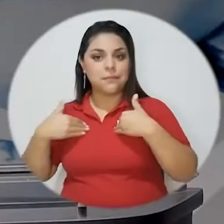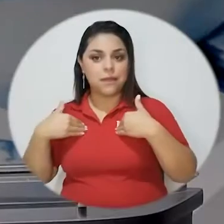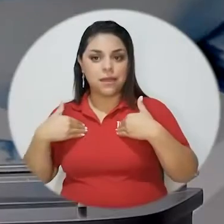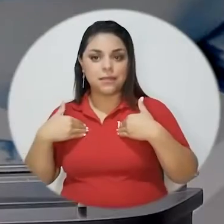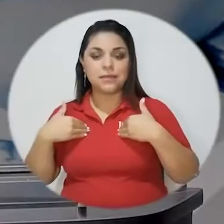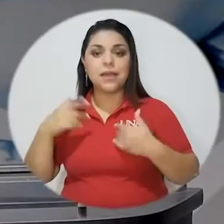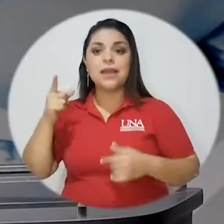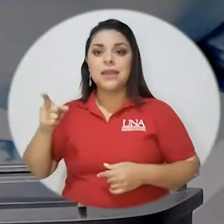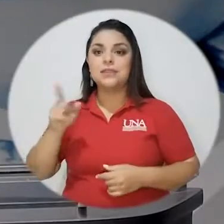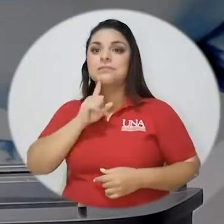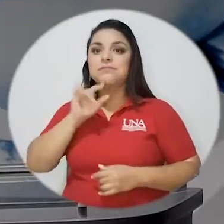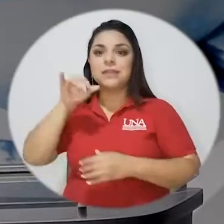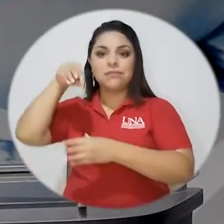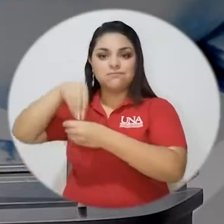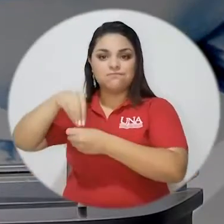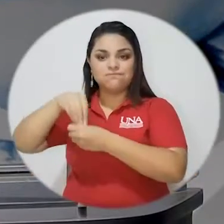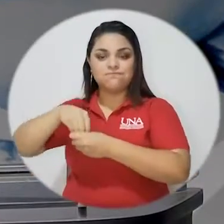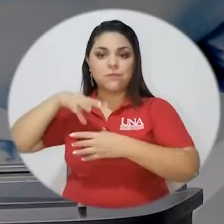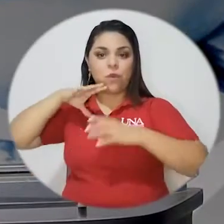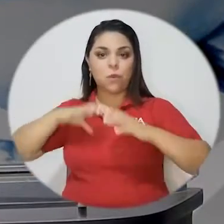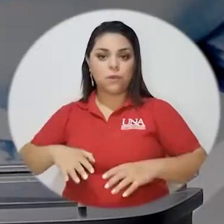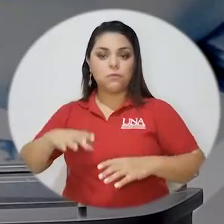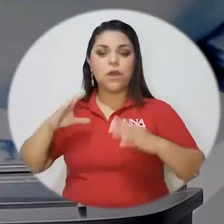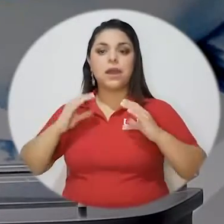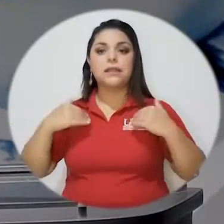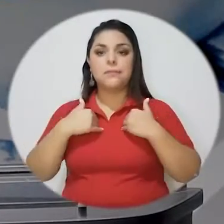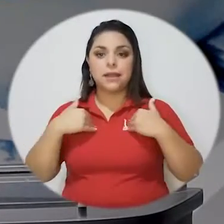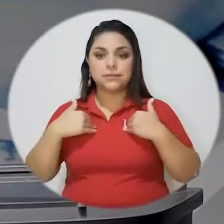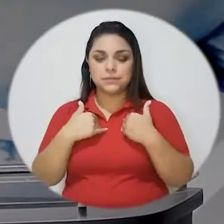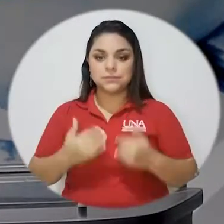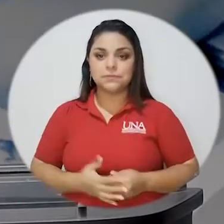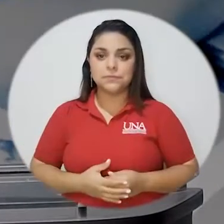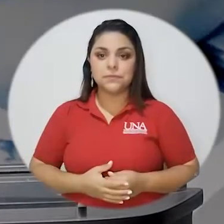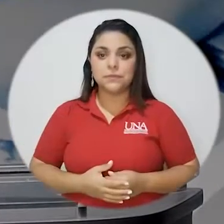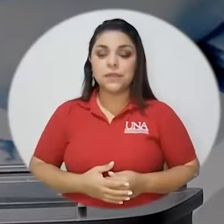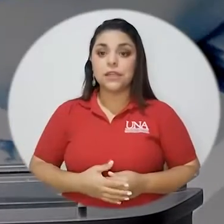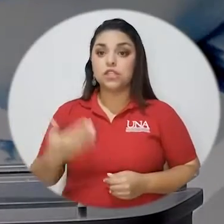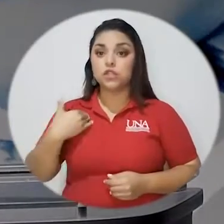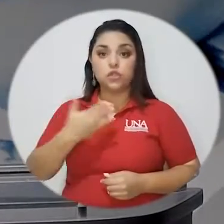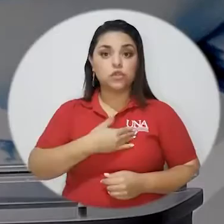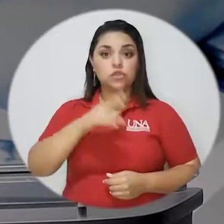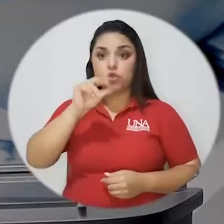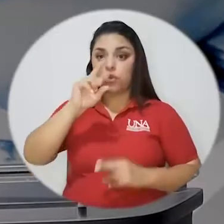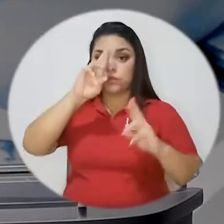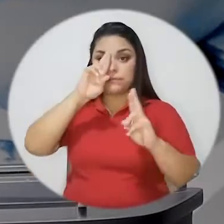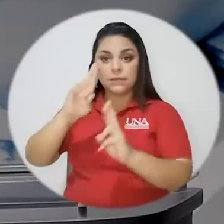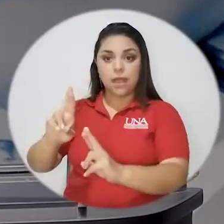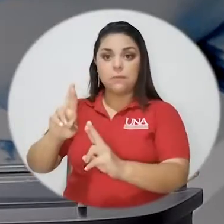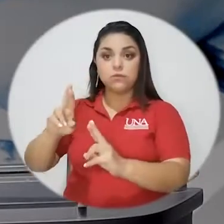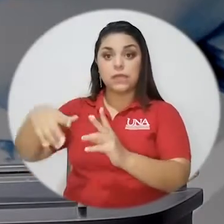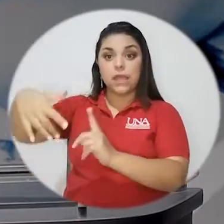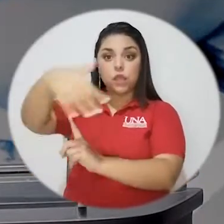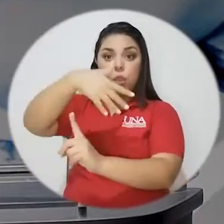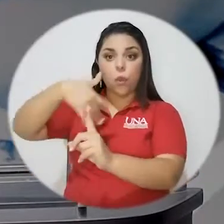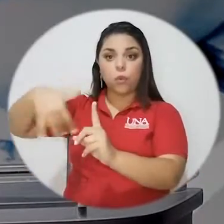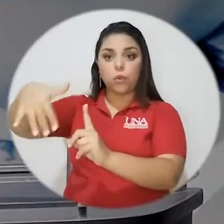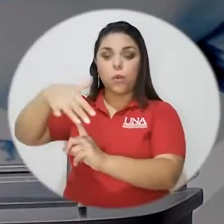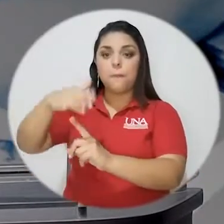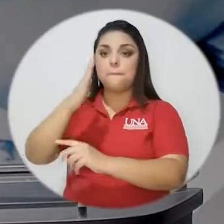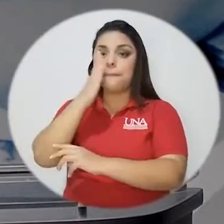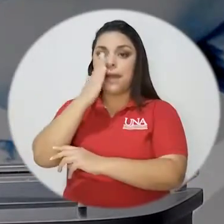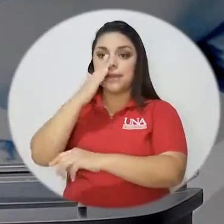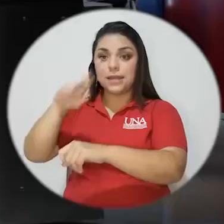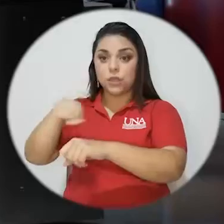están precisamente en reservorios animales. Y si nosotros no respetamos el entorno de la madre